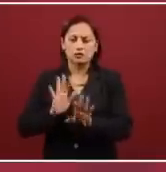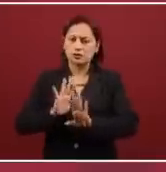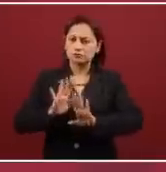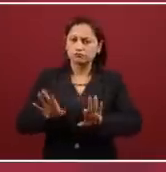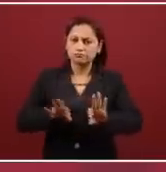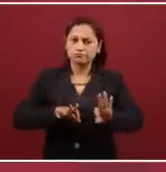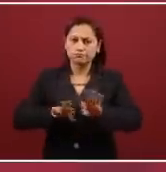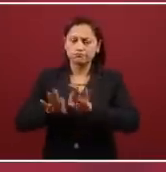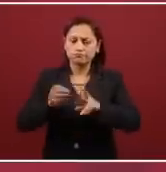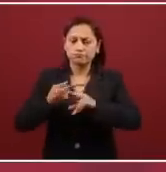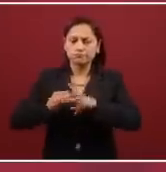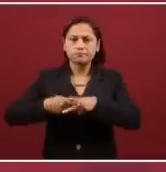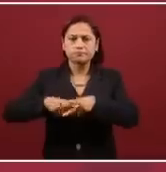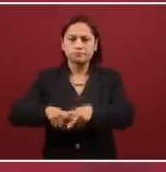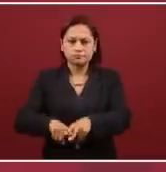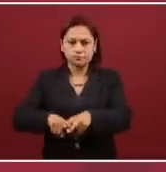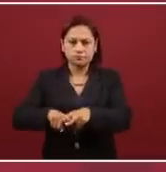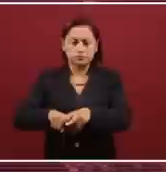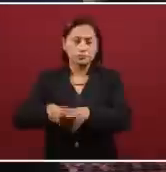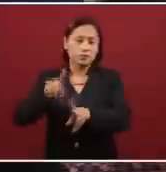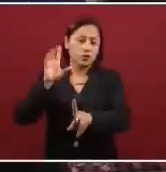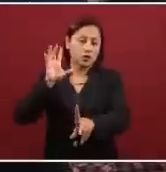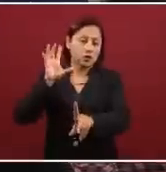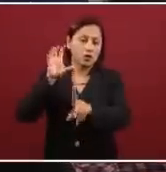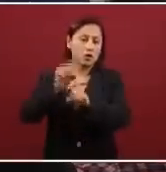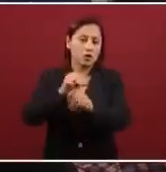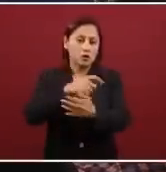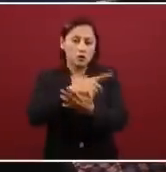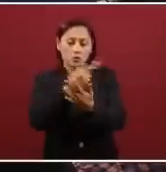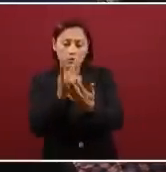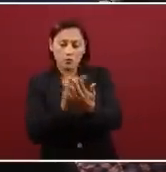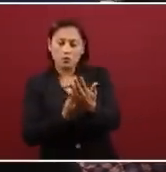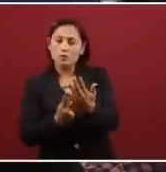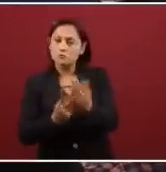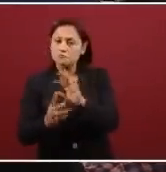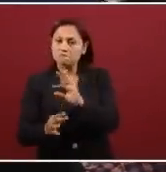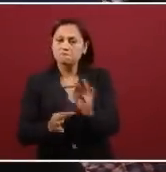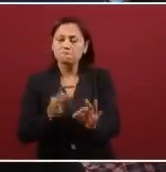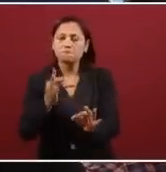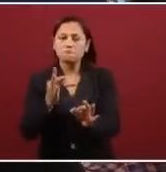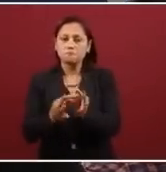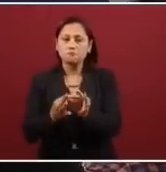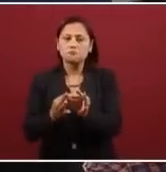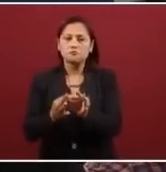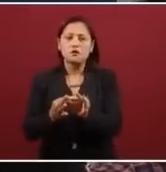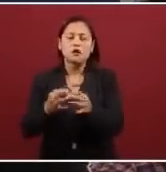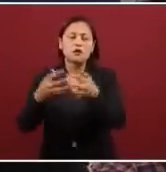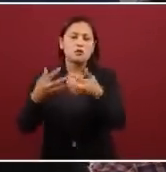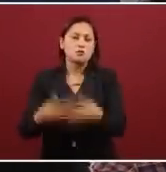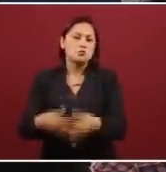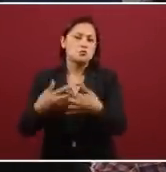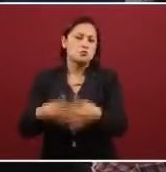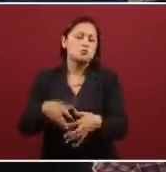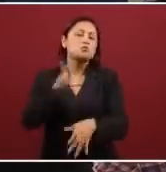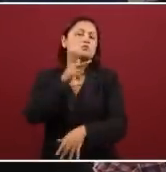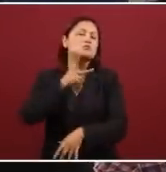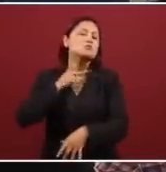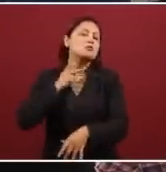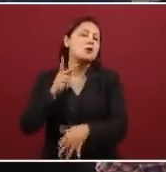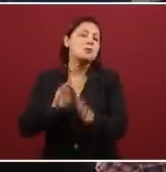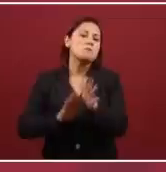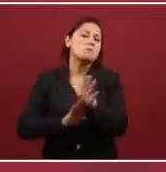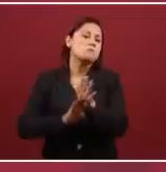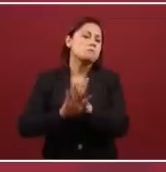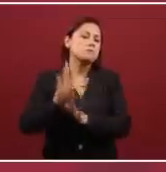programa y se va a mejorar la producción petrolera. Entonces, esos